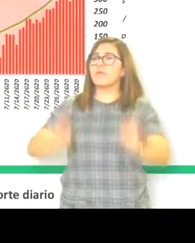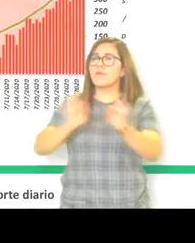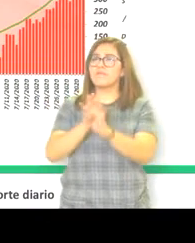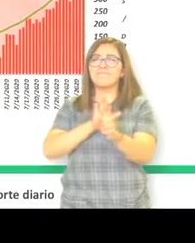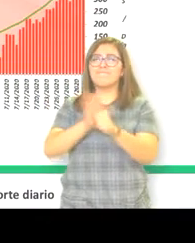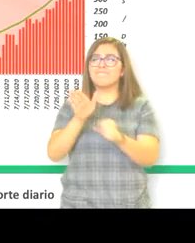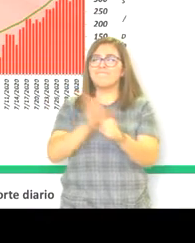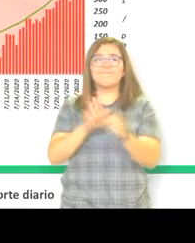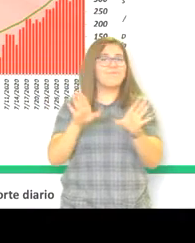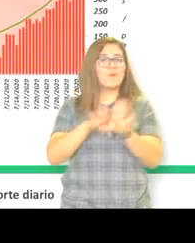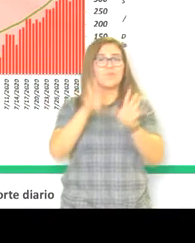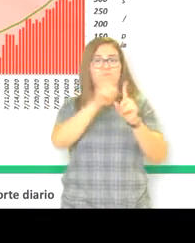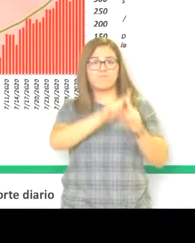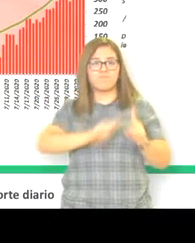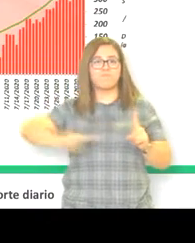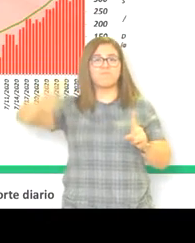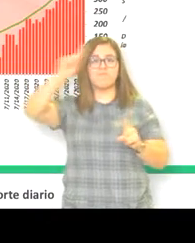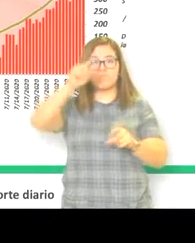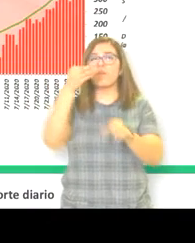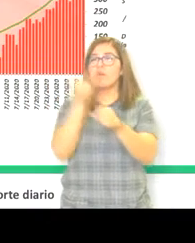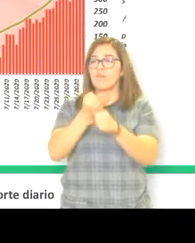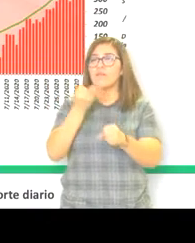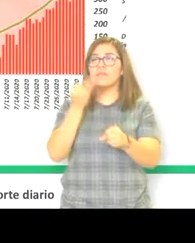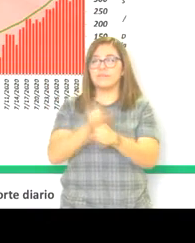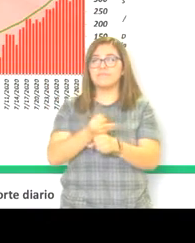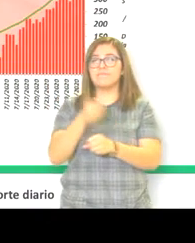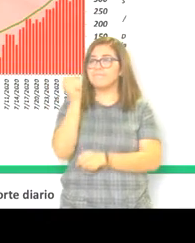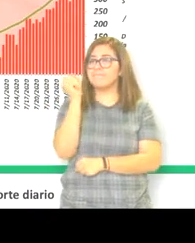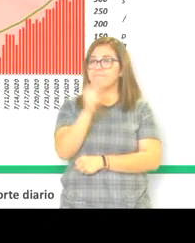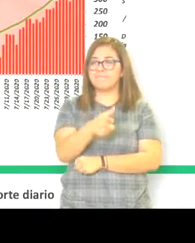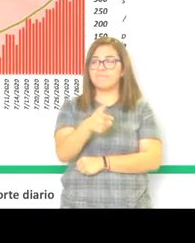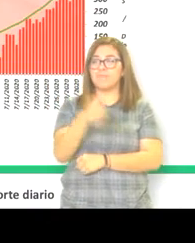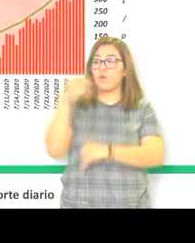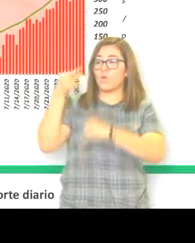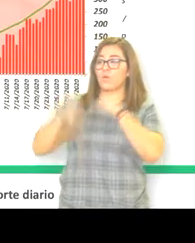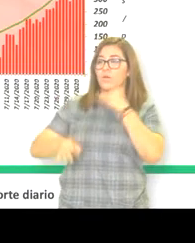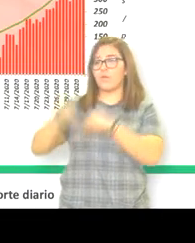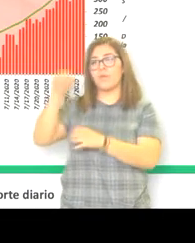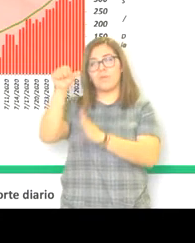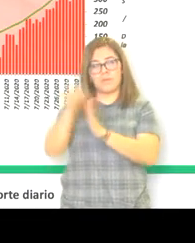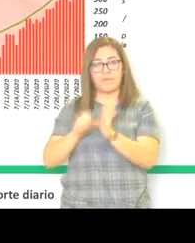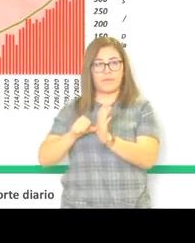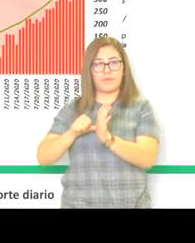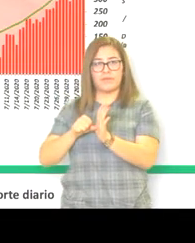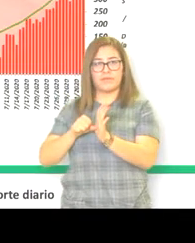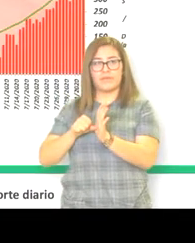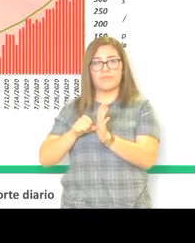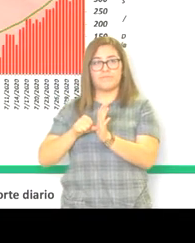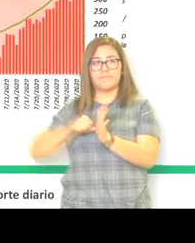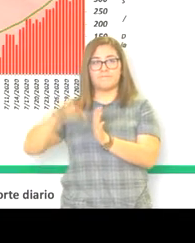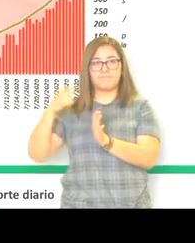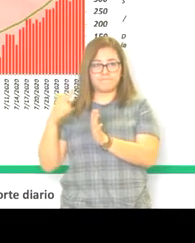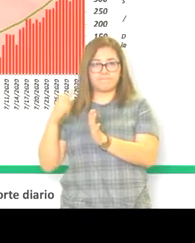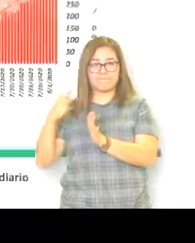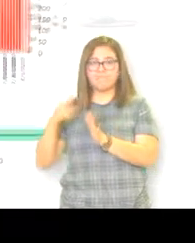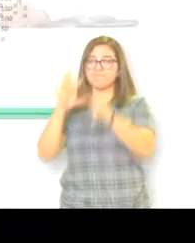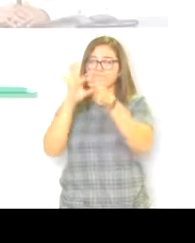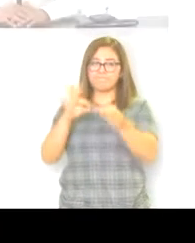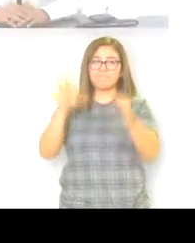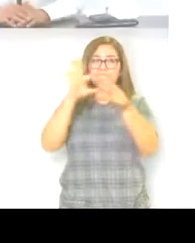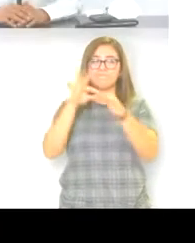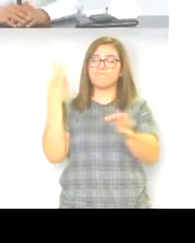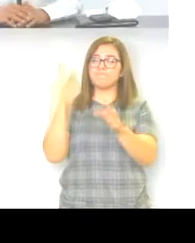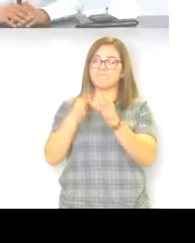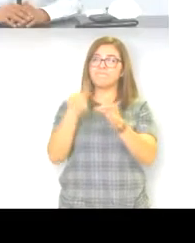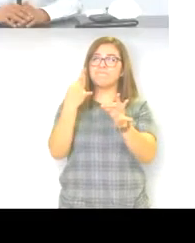importante es la tendencia y seguimos con una tendencia ascendente en el último mes, como lo hemos estado reportando puntualmente.